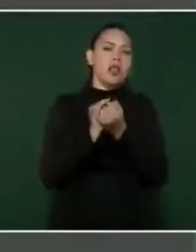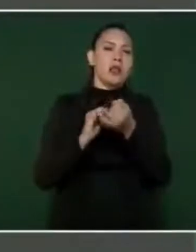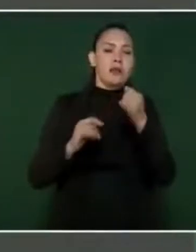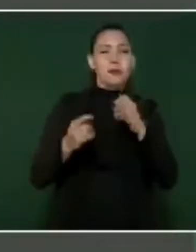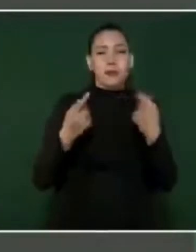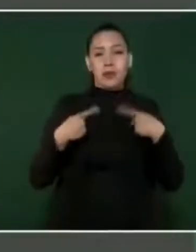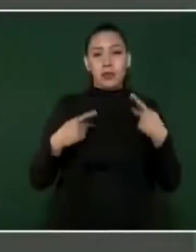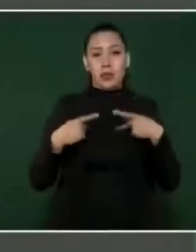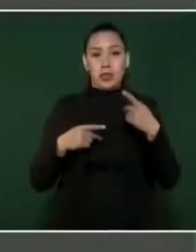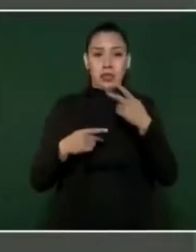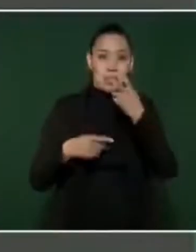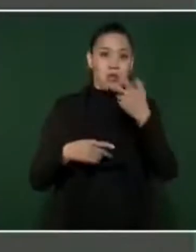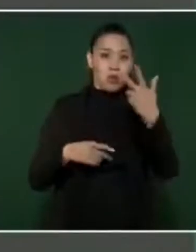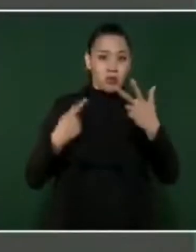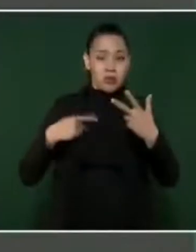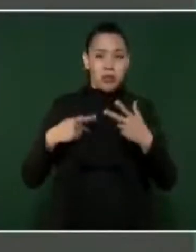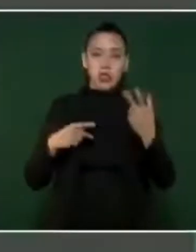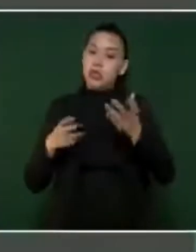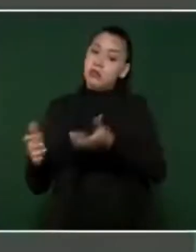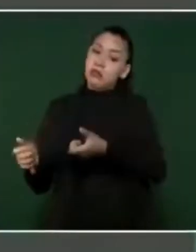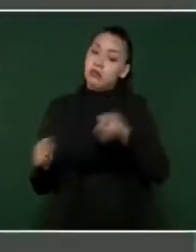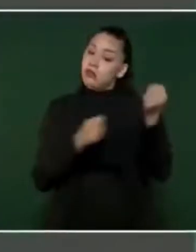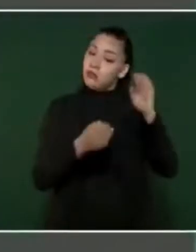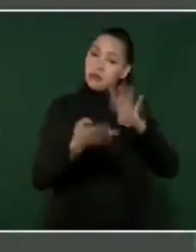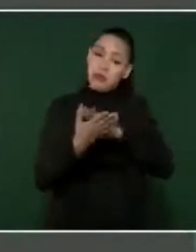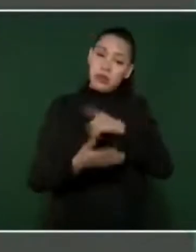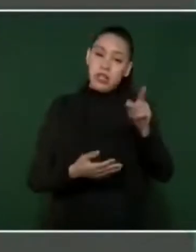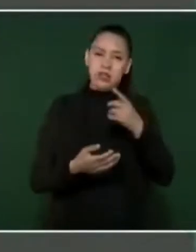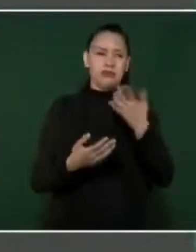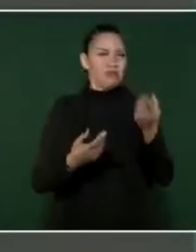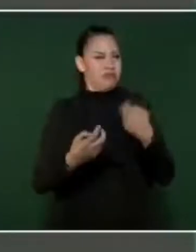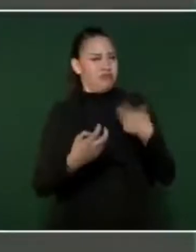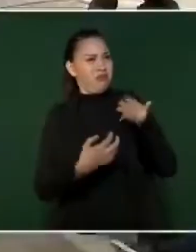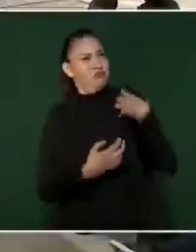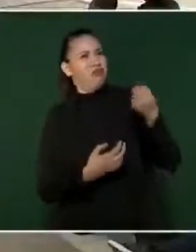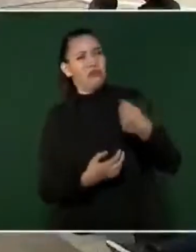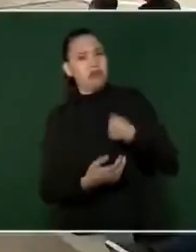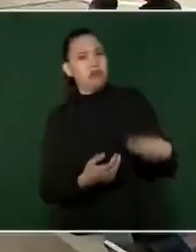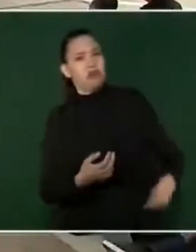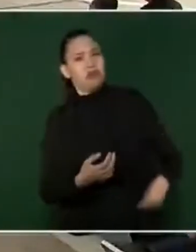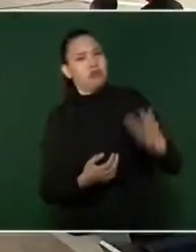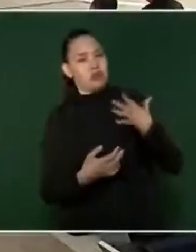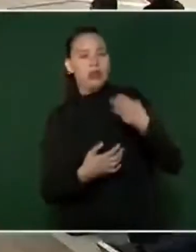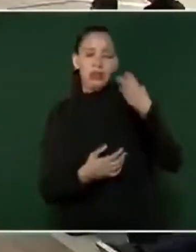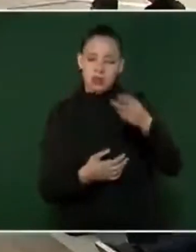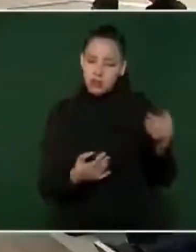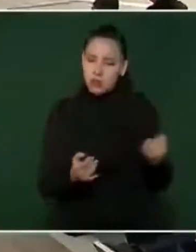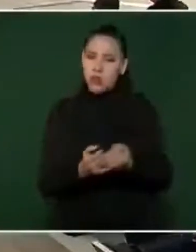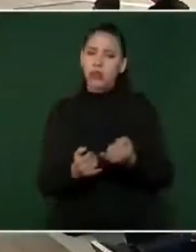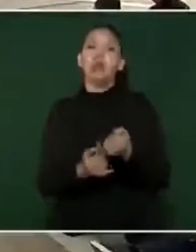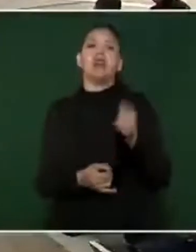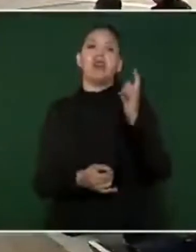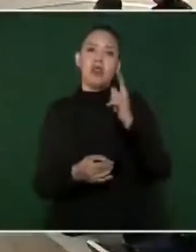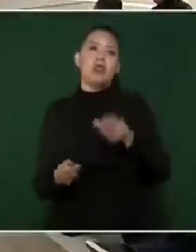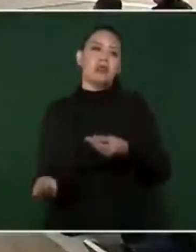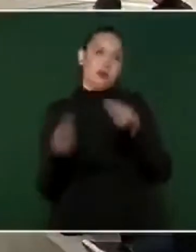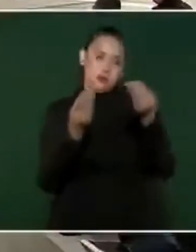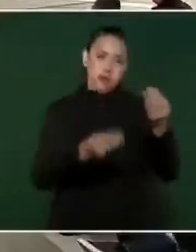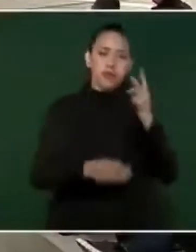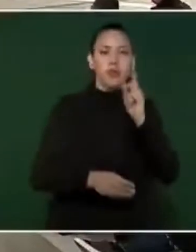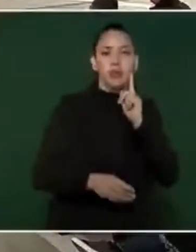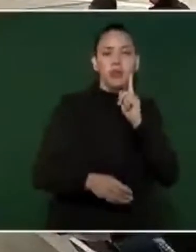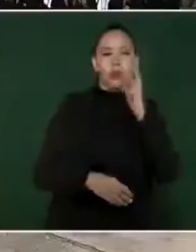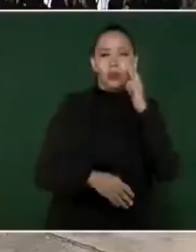culpados, ¿no?, de delitos que no cometieron. Pero le dejamos a Rosa Isela, si te parece. Una